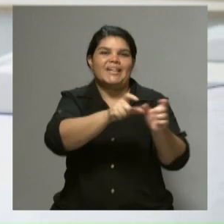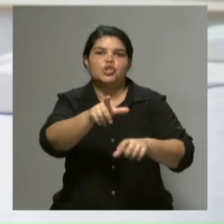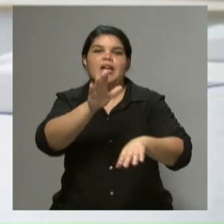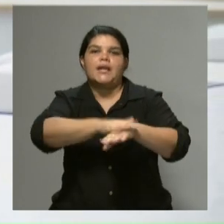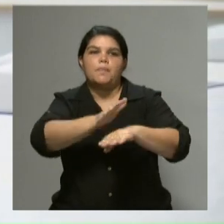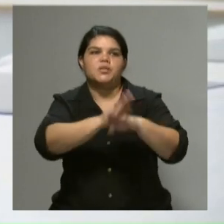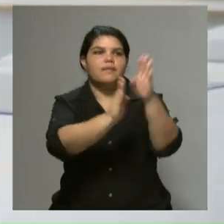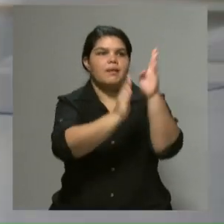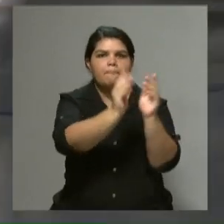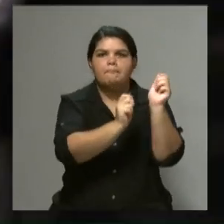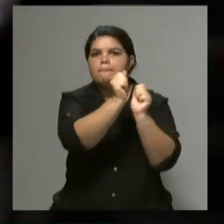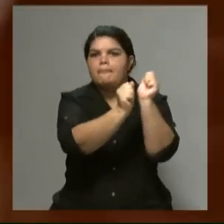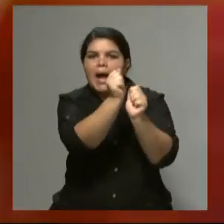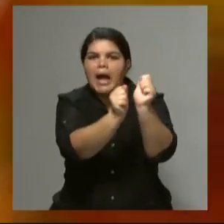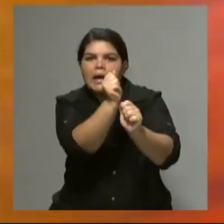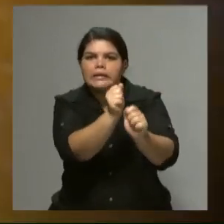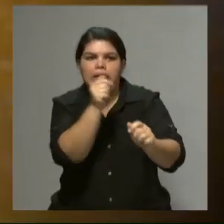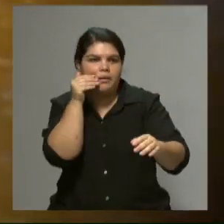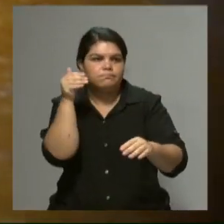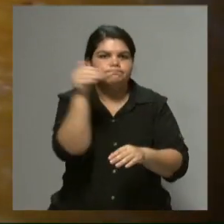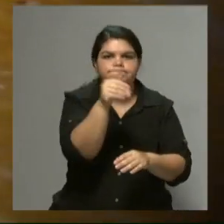realmente, no sé, retail,